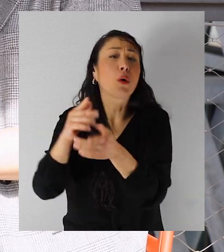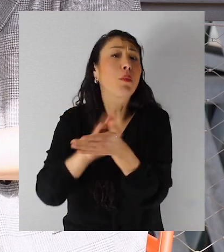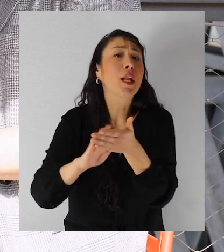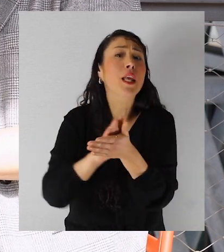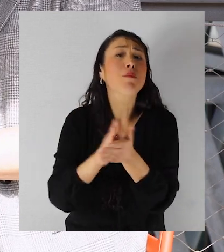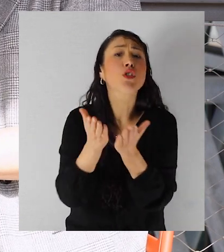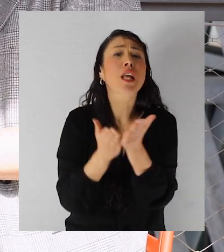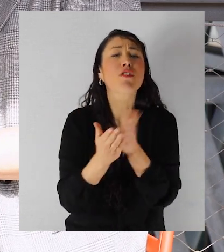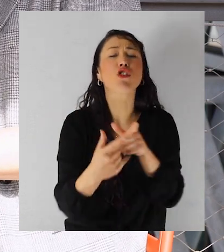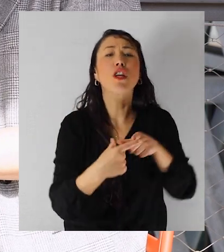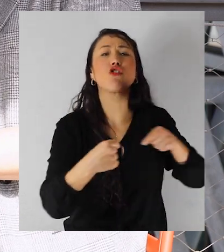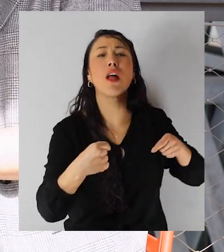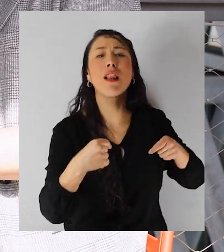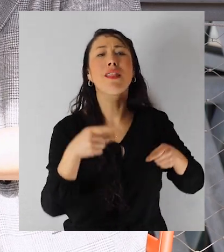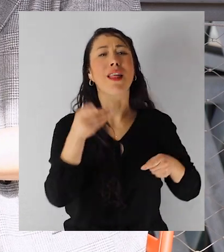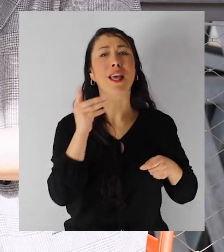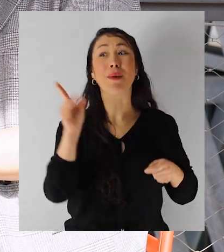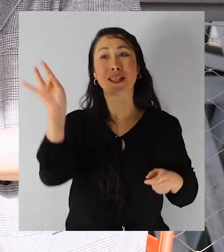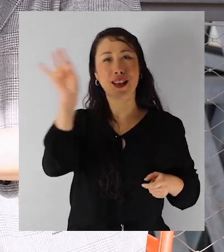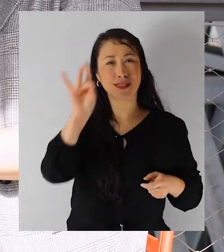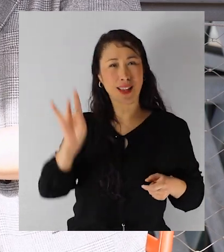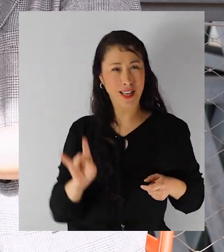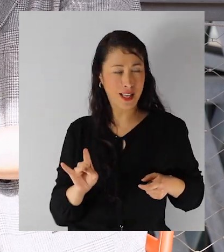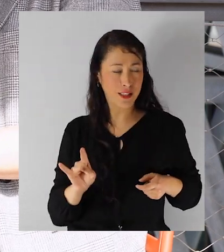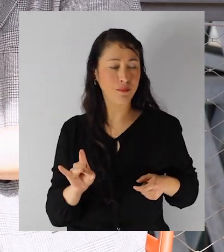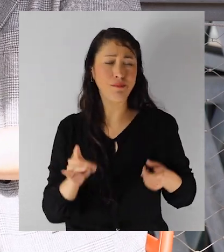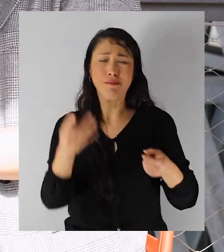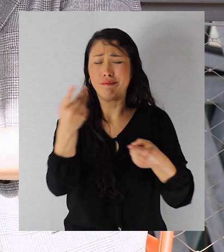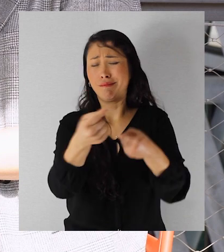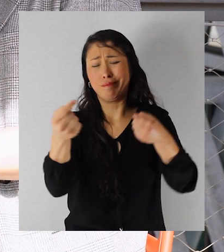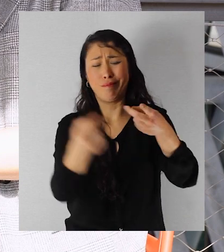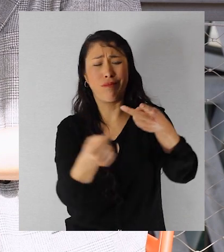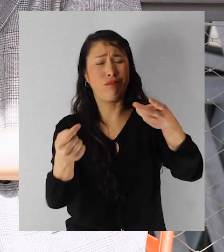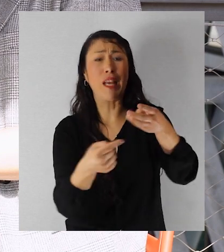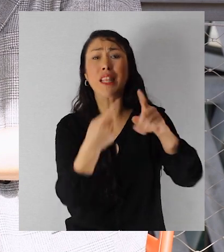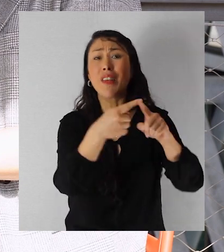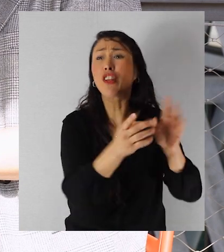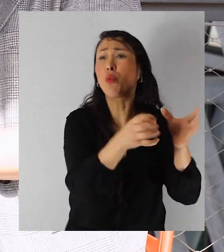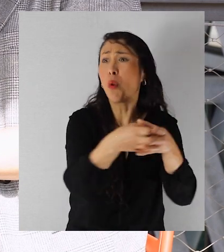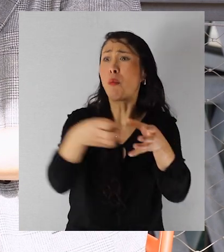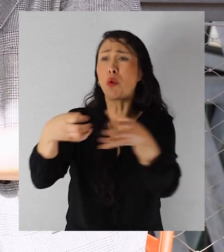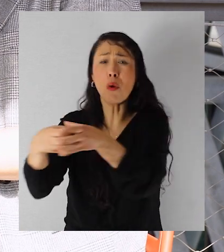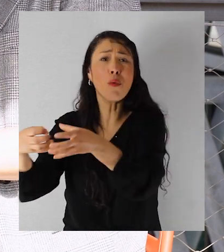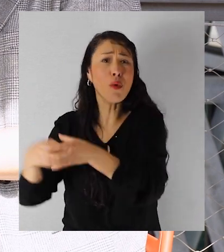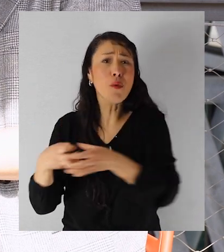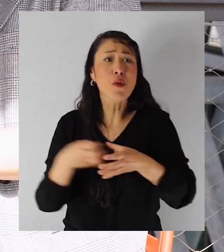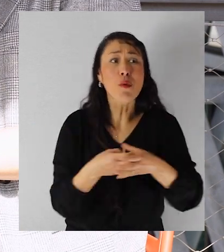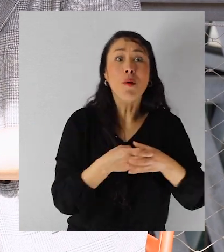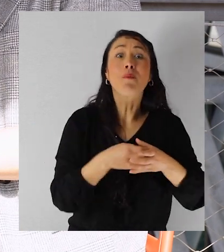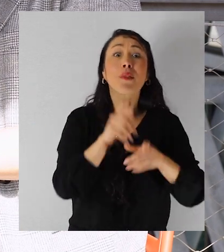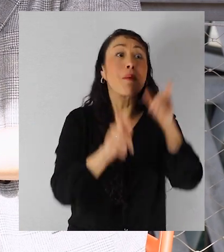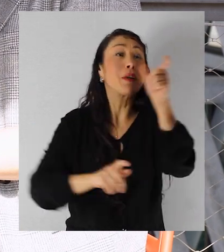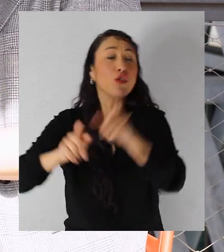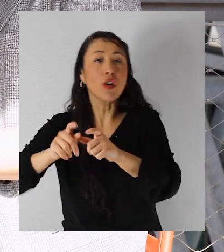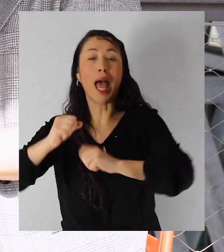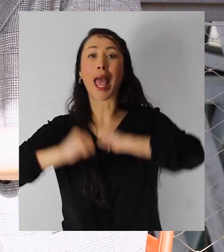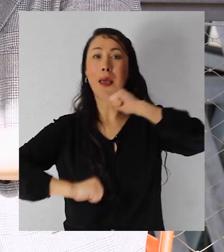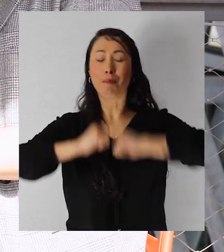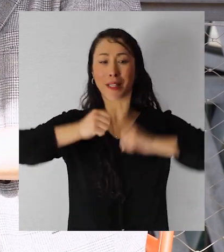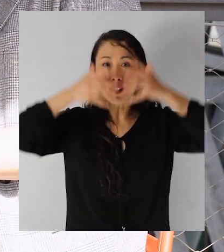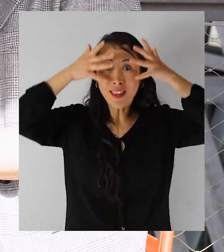está el SENADI, el Servicio Nacional de la Discapacidad, y como decía, muchas organizaciones, personas,